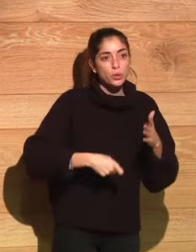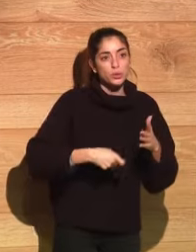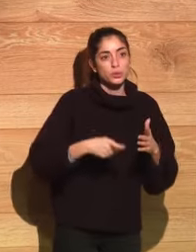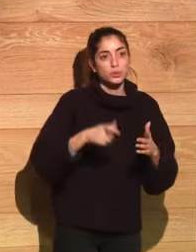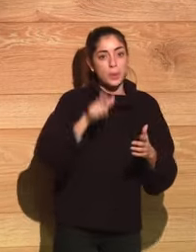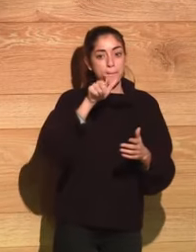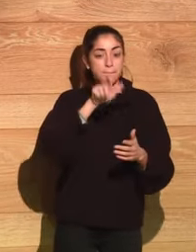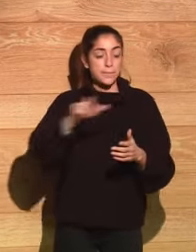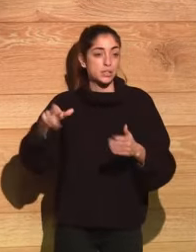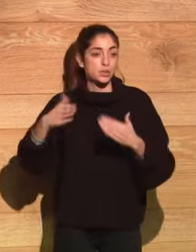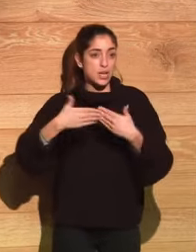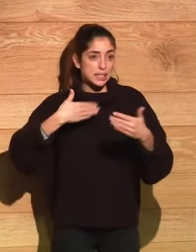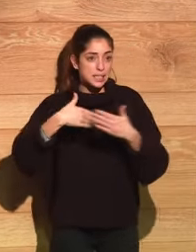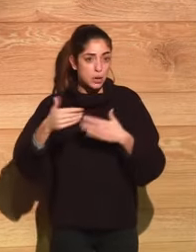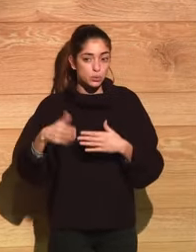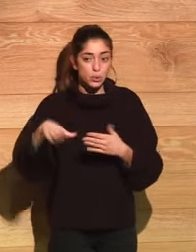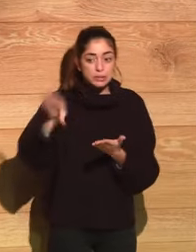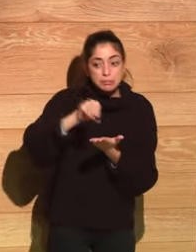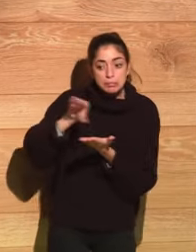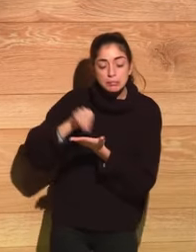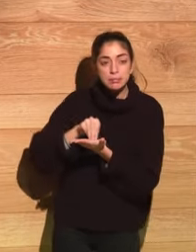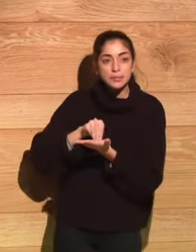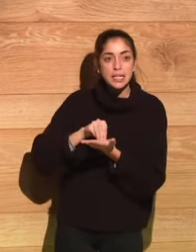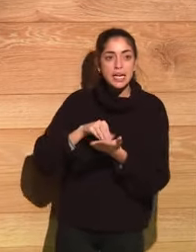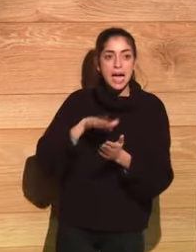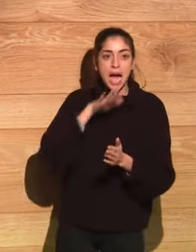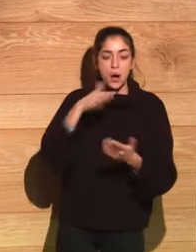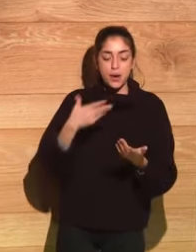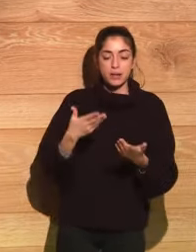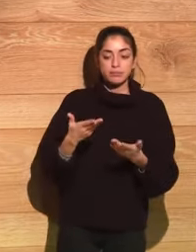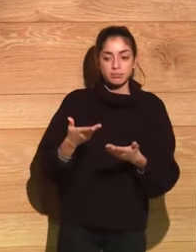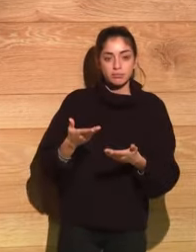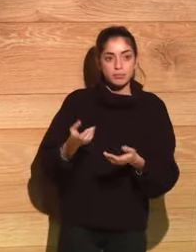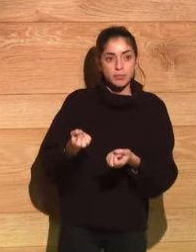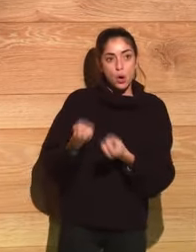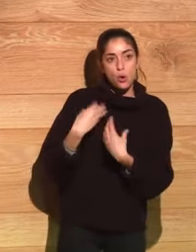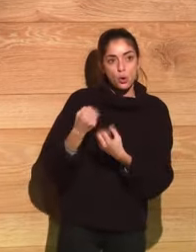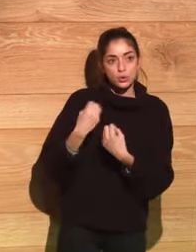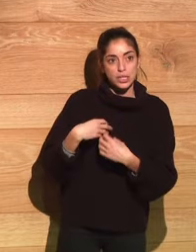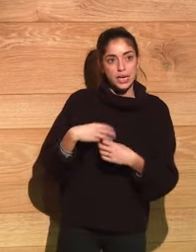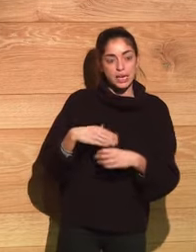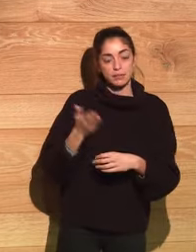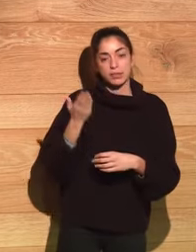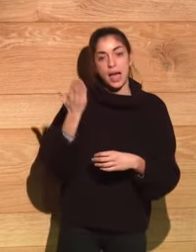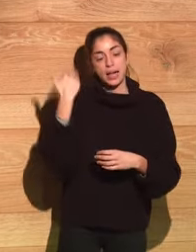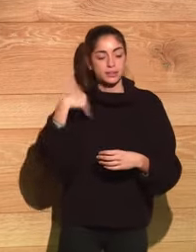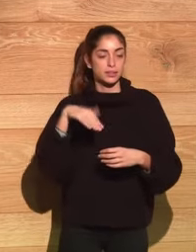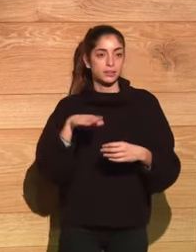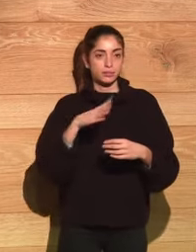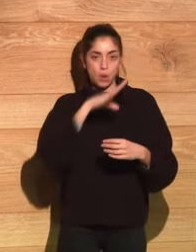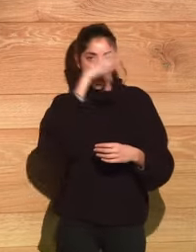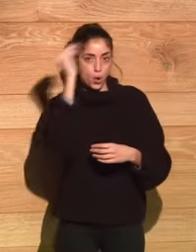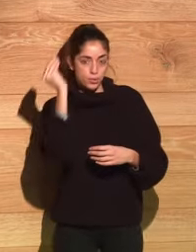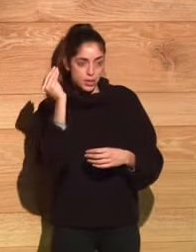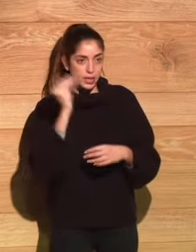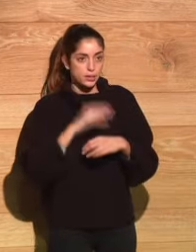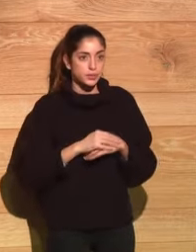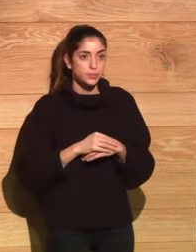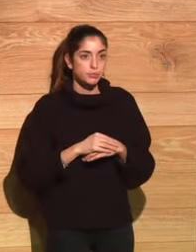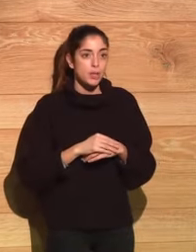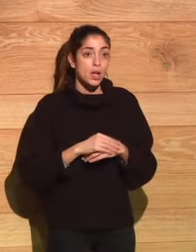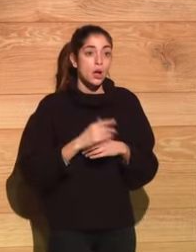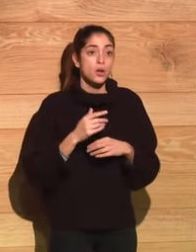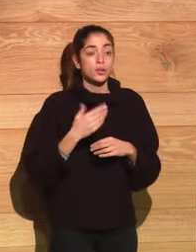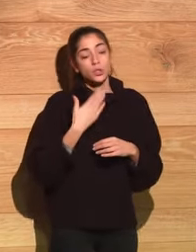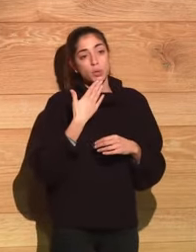como nos contará quizá en algún momento Mirencho, rescatar autores que estaban prácticamente en el olvido. O como dice un colega mío